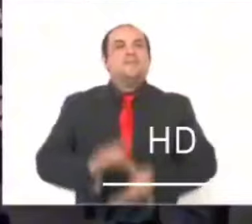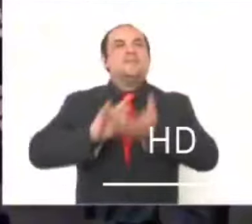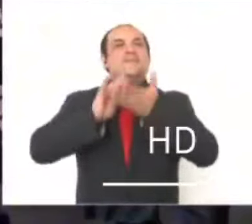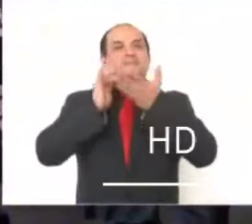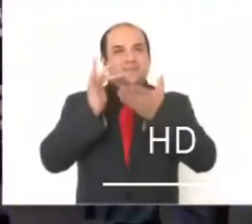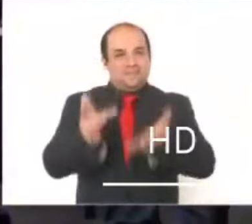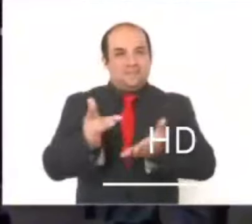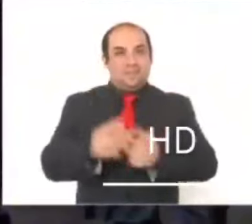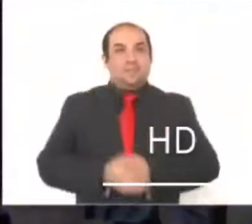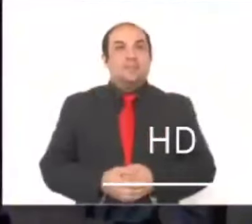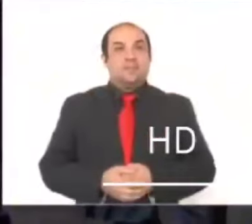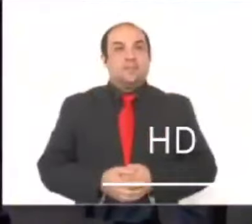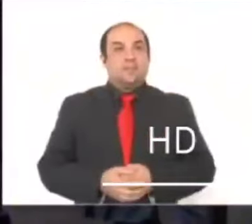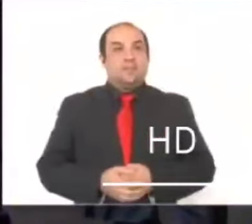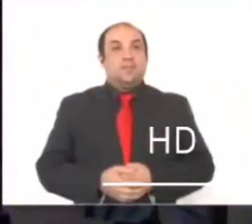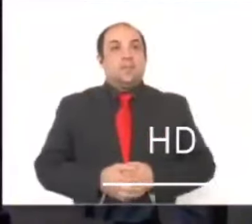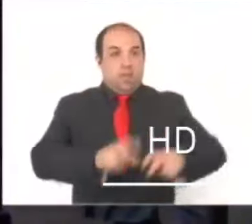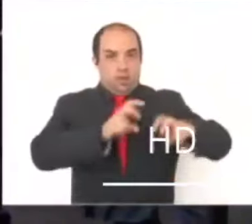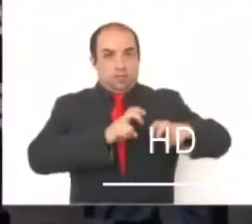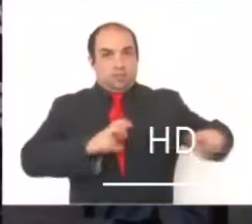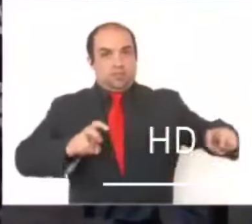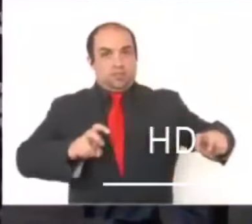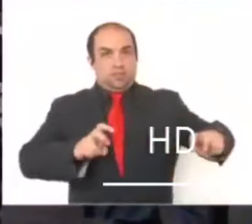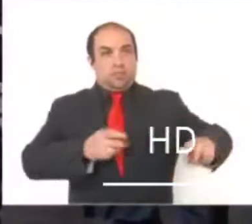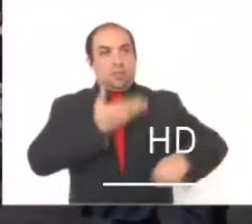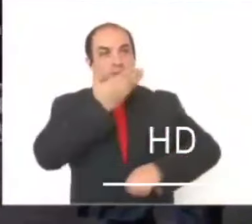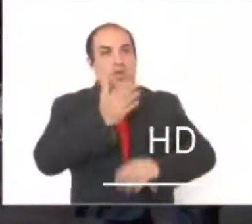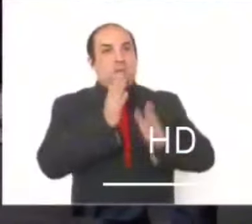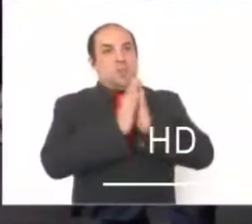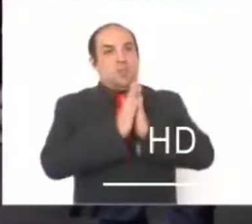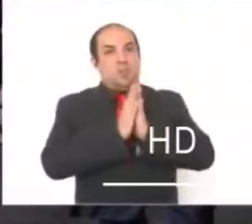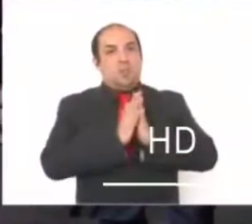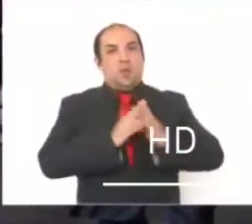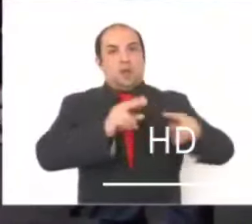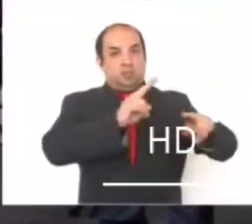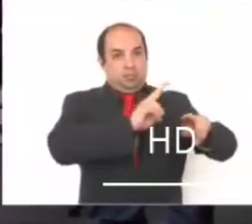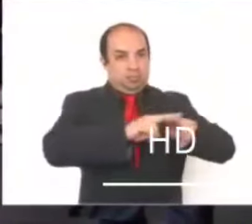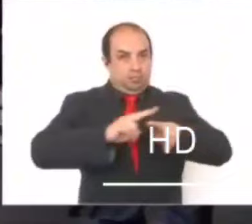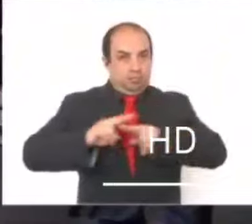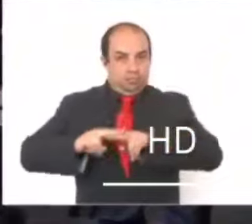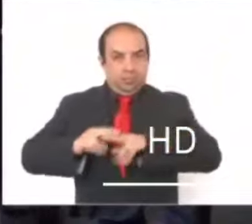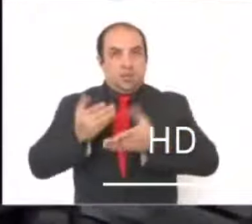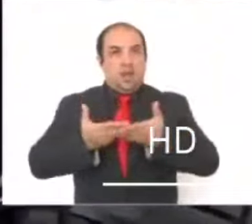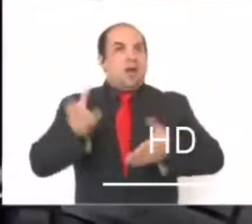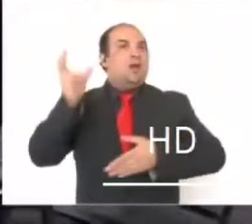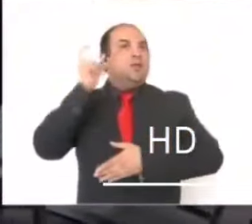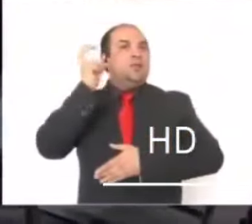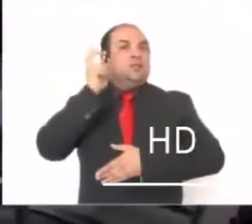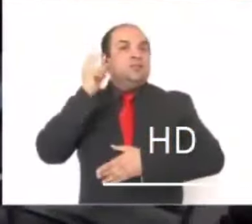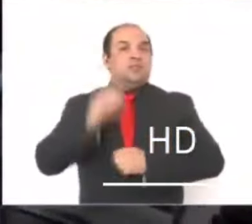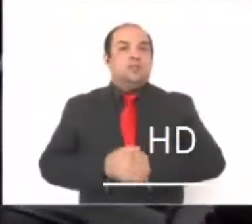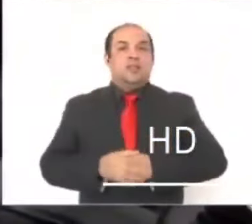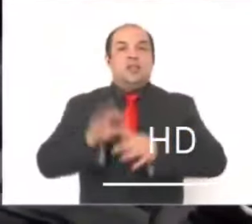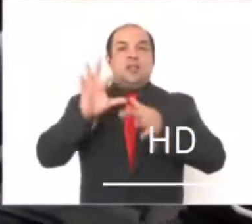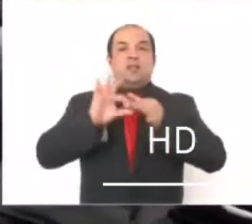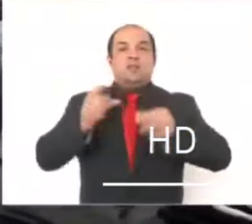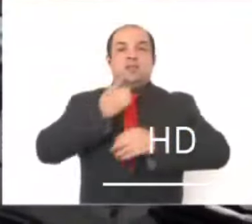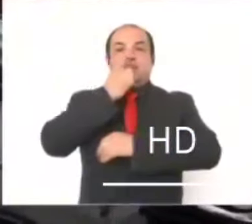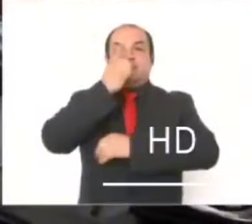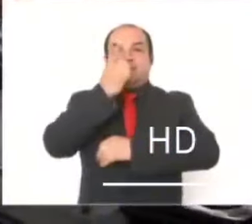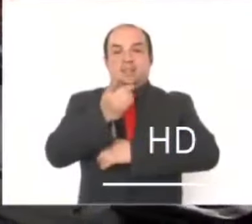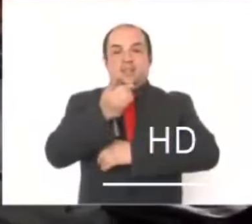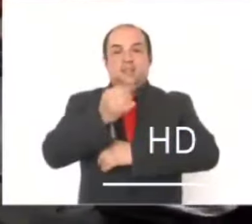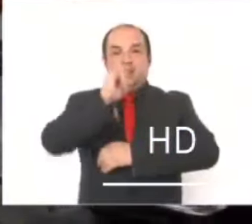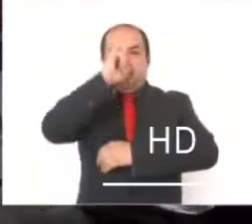Muchas gracias. Solicitamos a las y los miembros del presidium sean tan amables de tomar asiento para escuchar el mensaje que nos